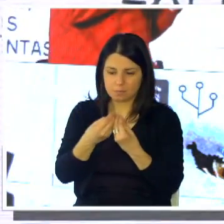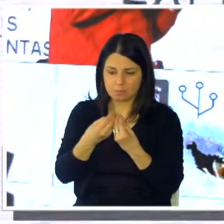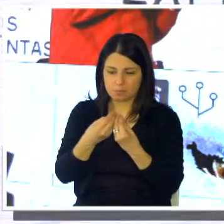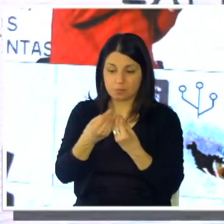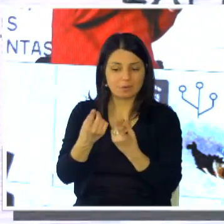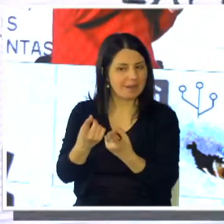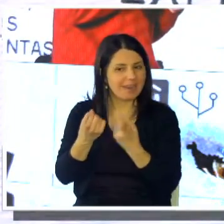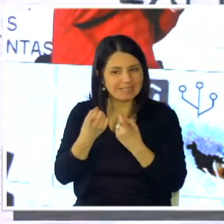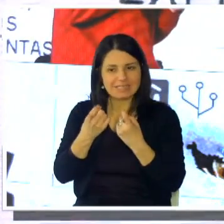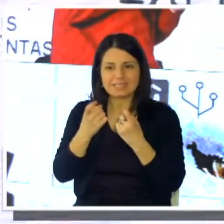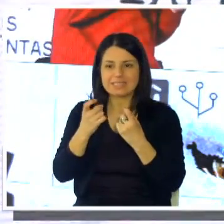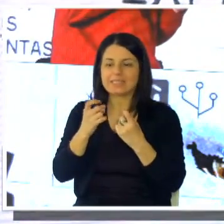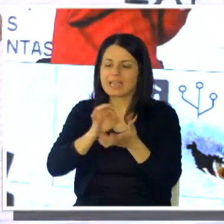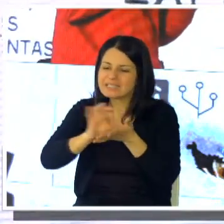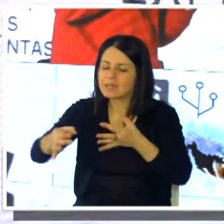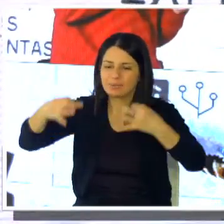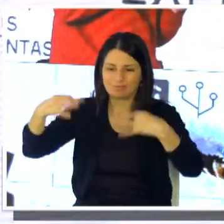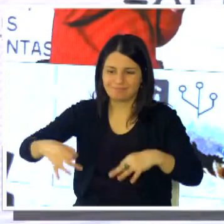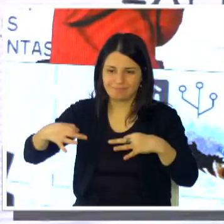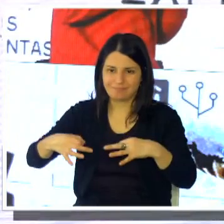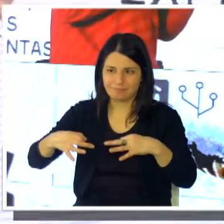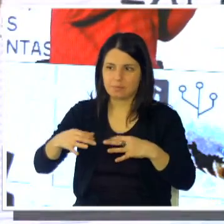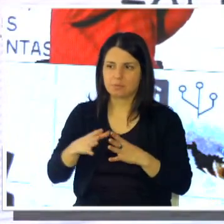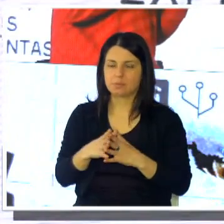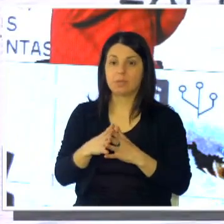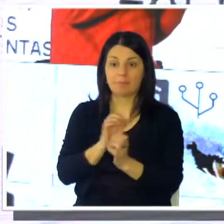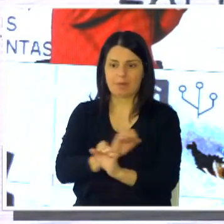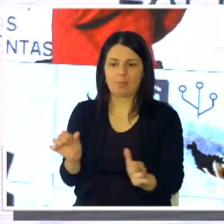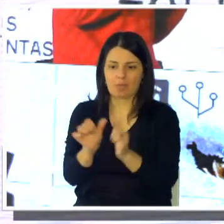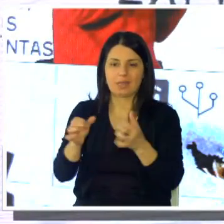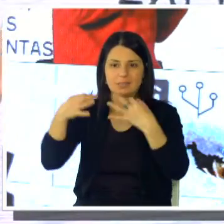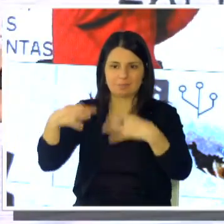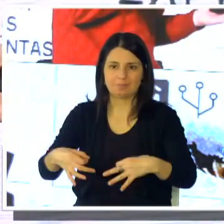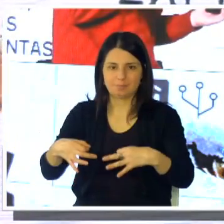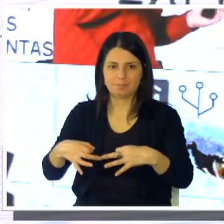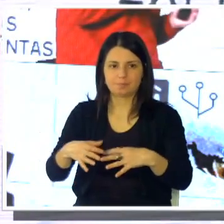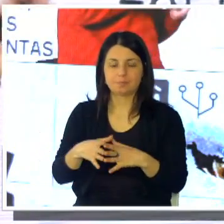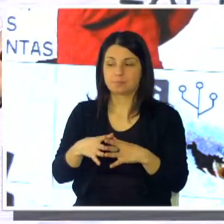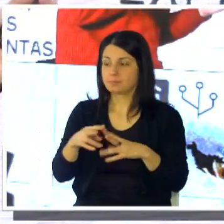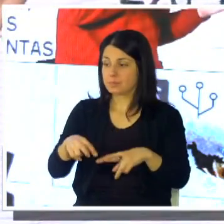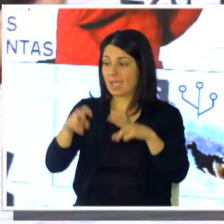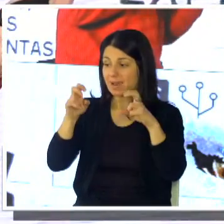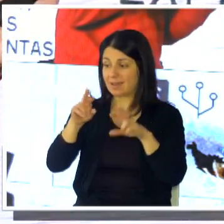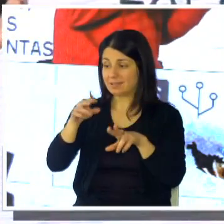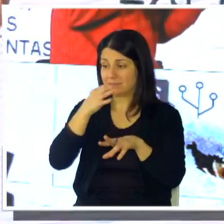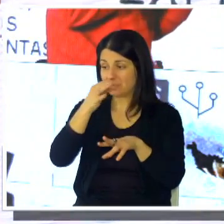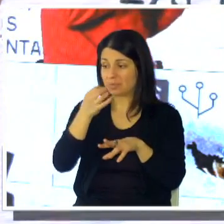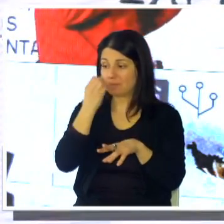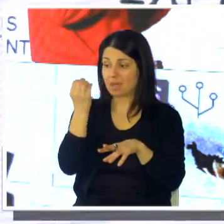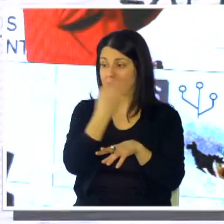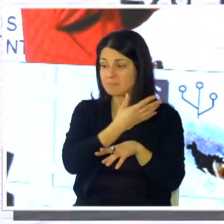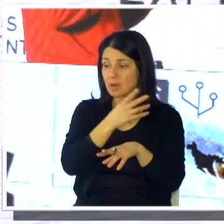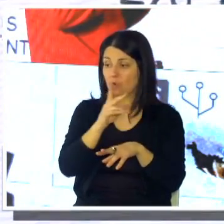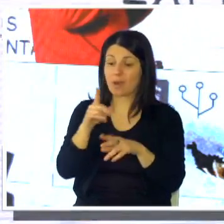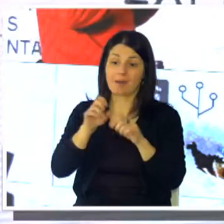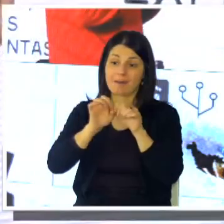requieren de cierto nivel de servicios, infraestructura, para llevarlo adelante. Análisis, como les decía, para mejorar el